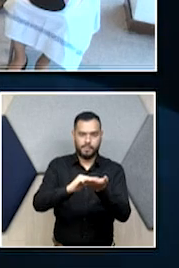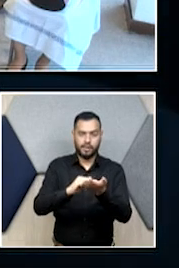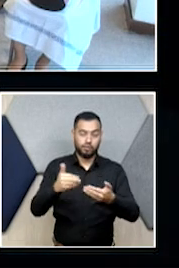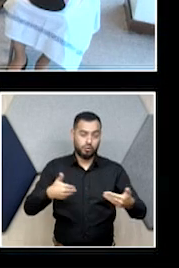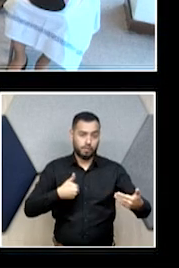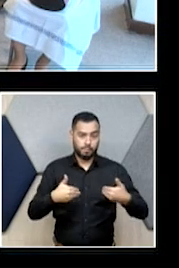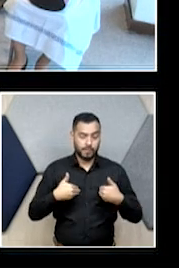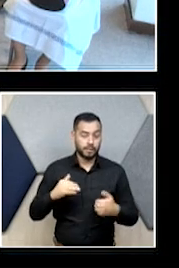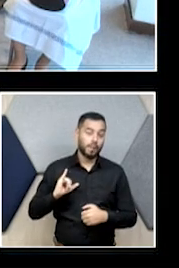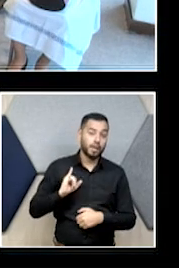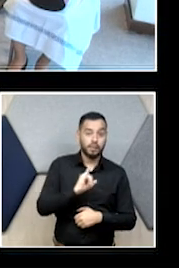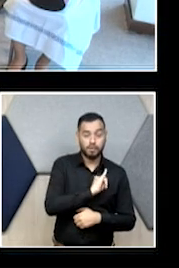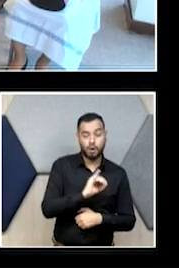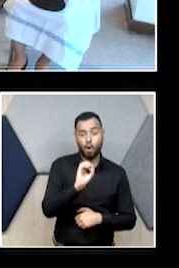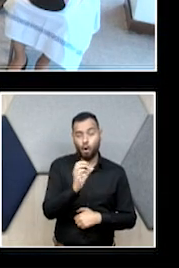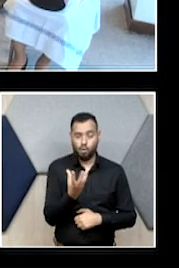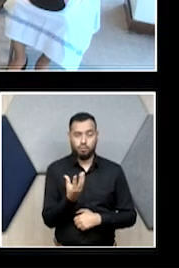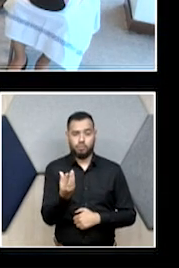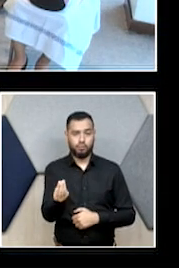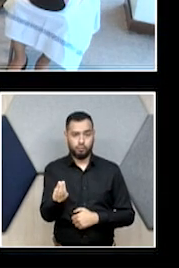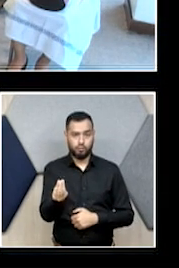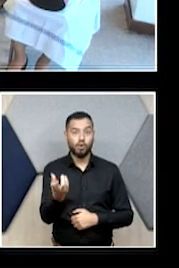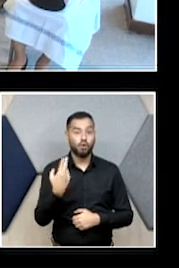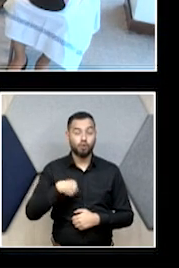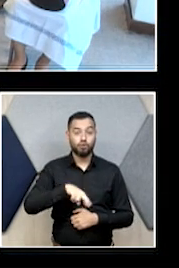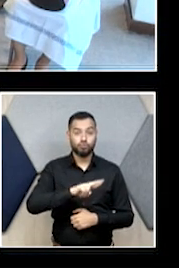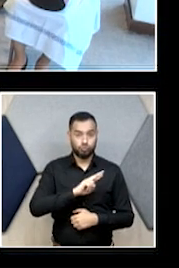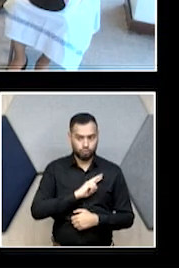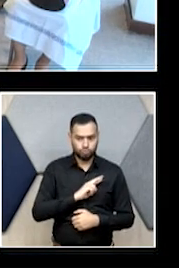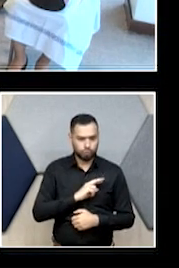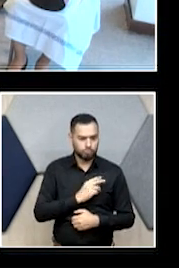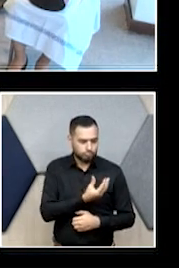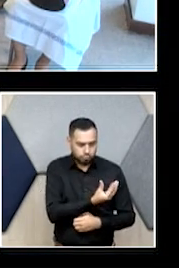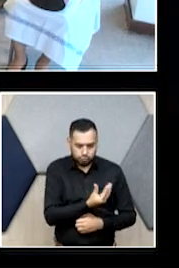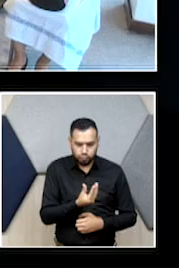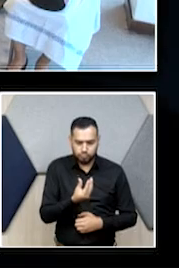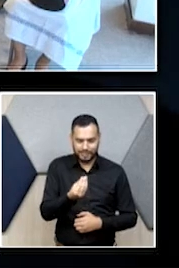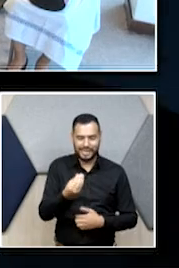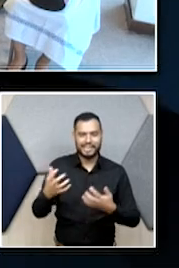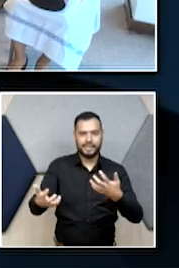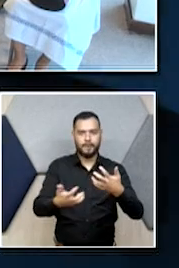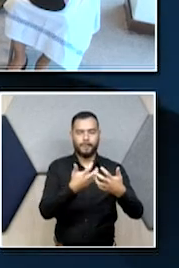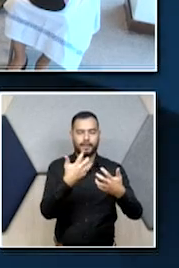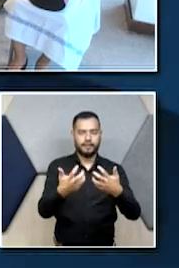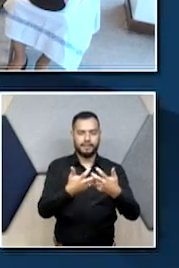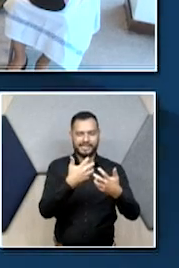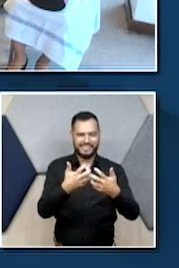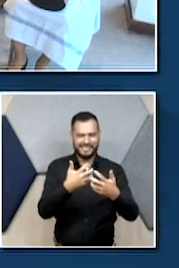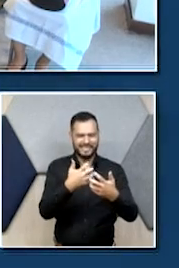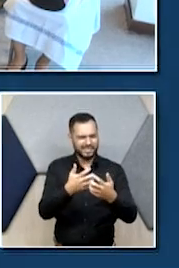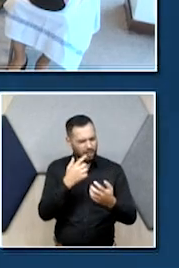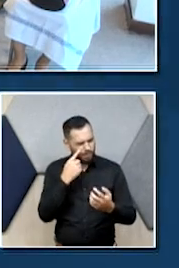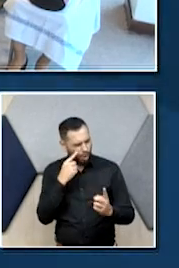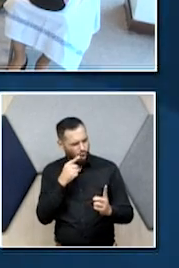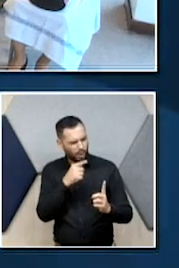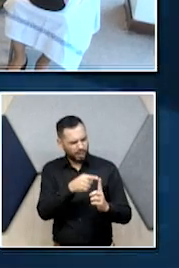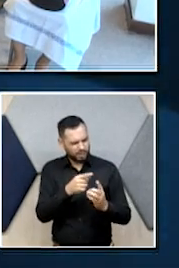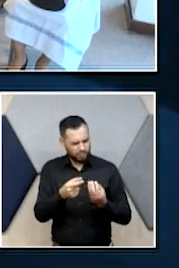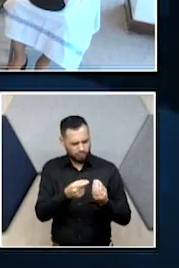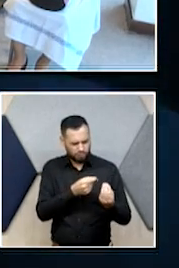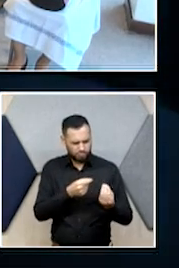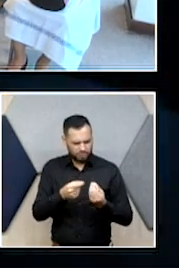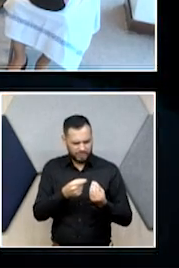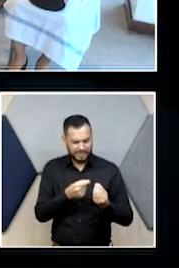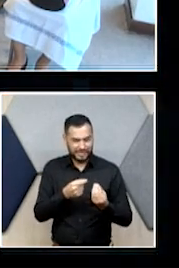colectiva. Nosotros hacemos parte de un sistema que fue diseñado en el corazón de las